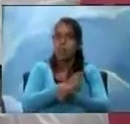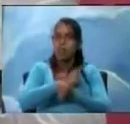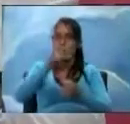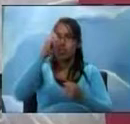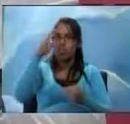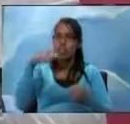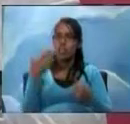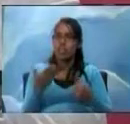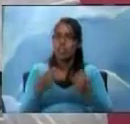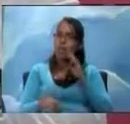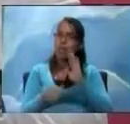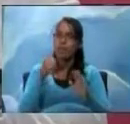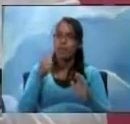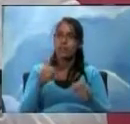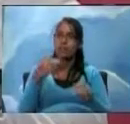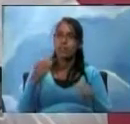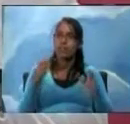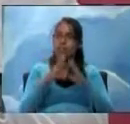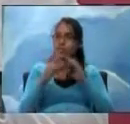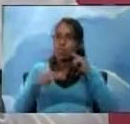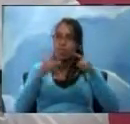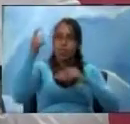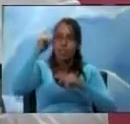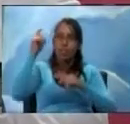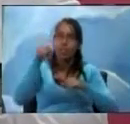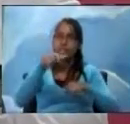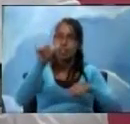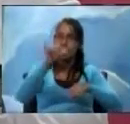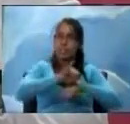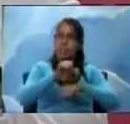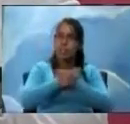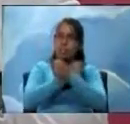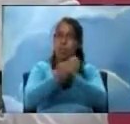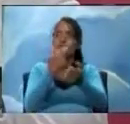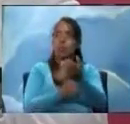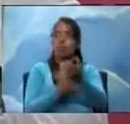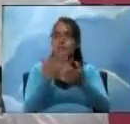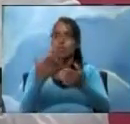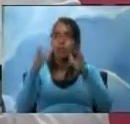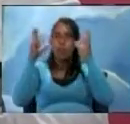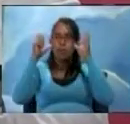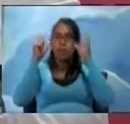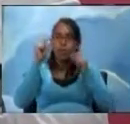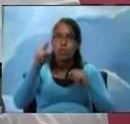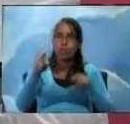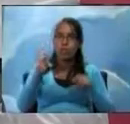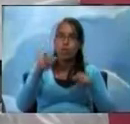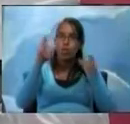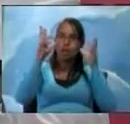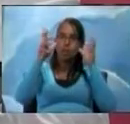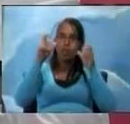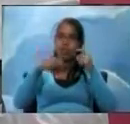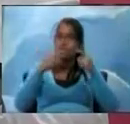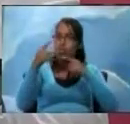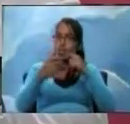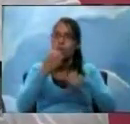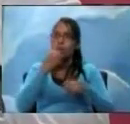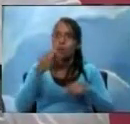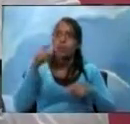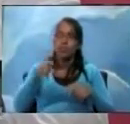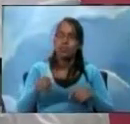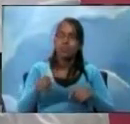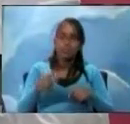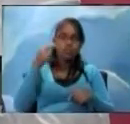Dios, y qué más que todos los días en estos matutinos, amados hermanos y amigos que me escuchan, usted escucha todo lo bueno.